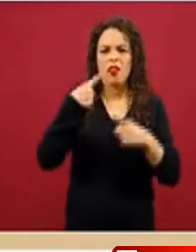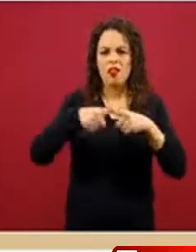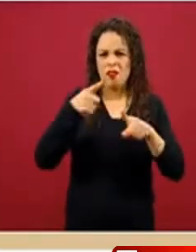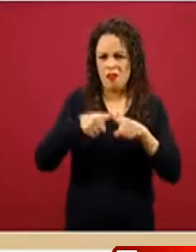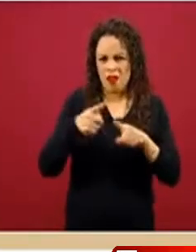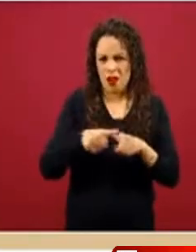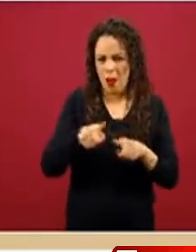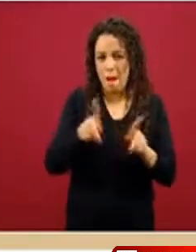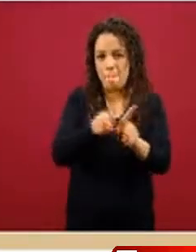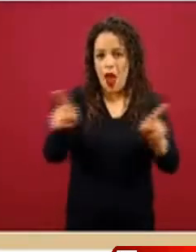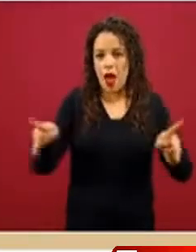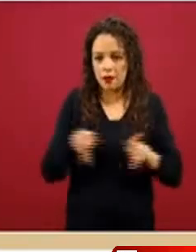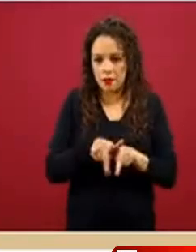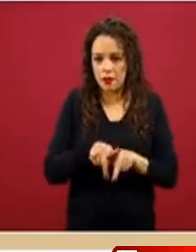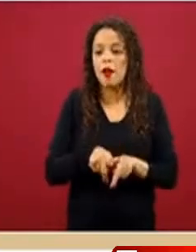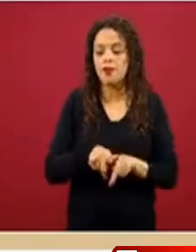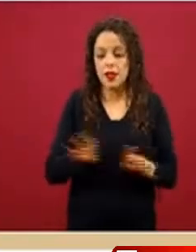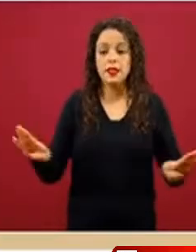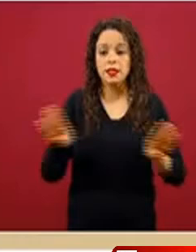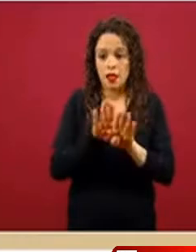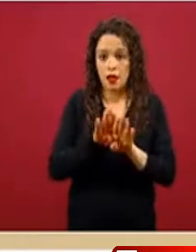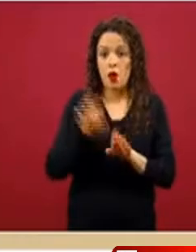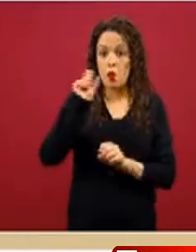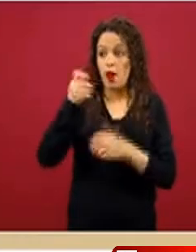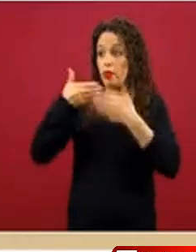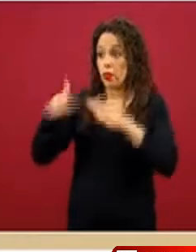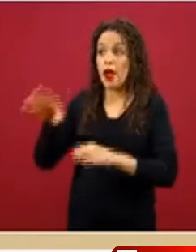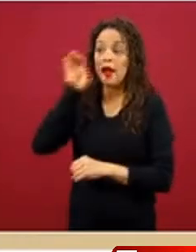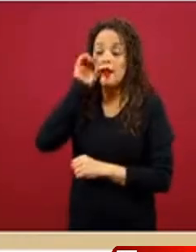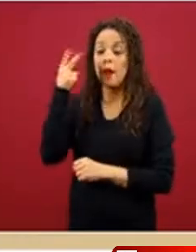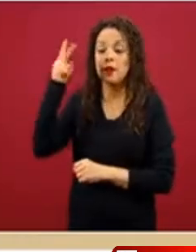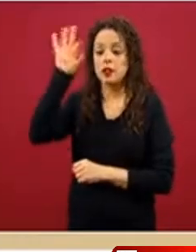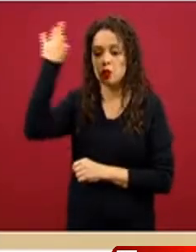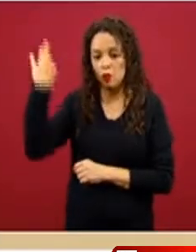Centros religiosos de culto religioso cerrados en nivel